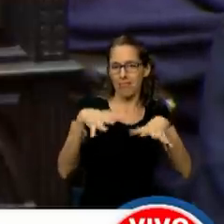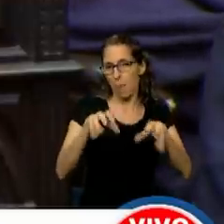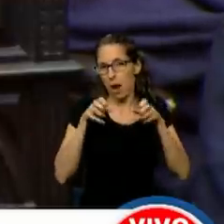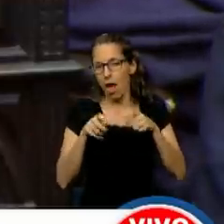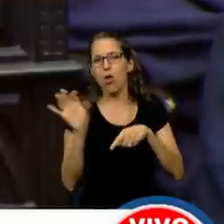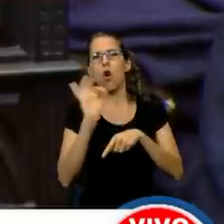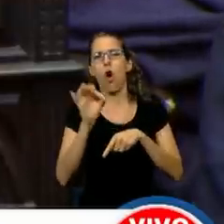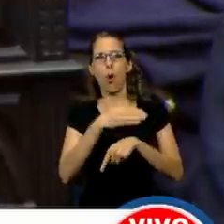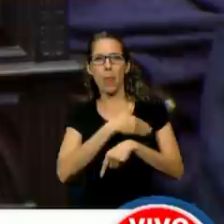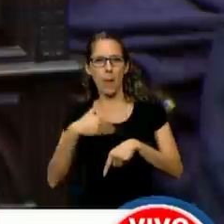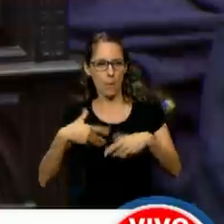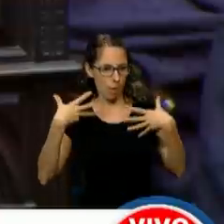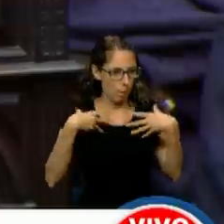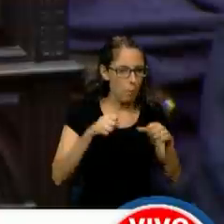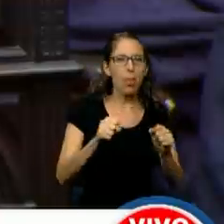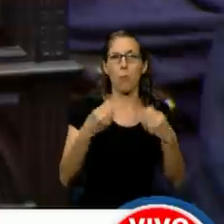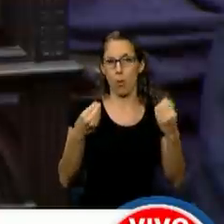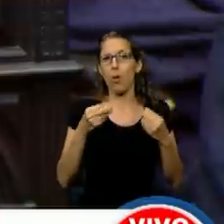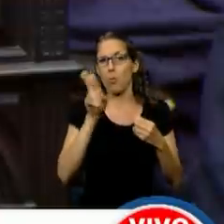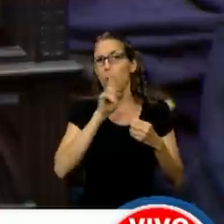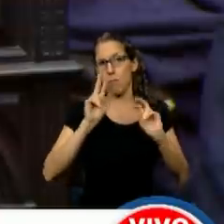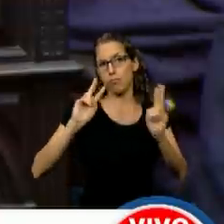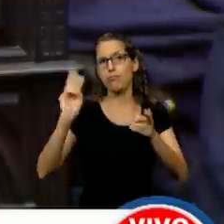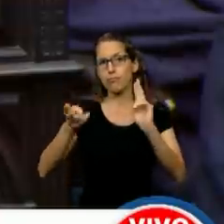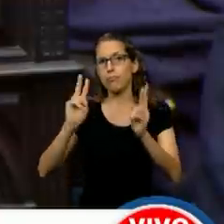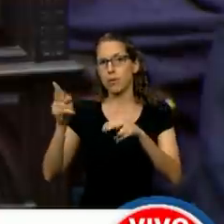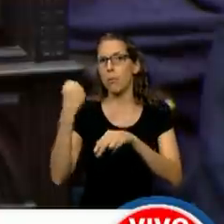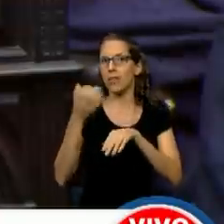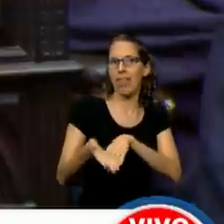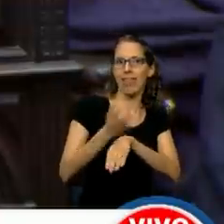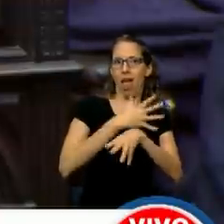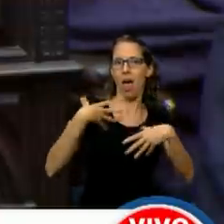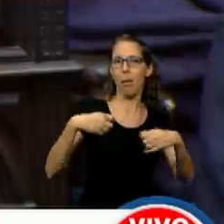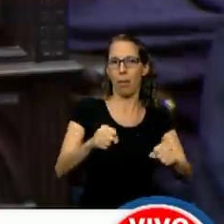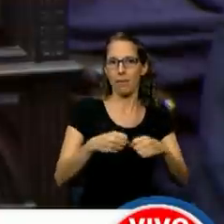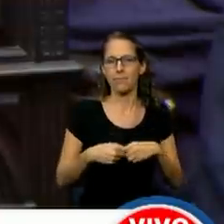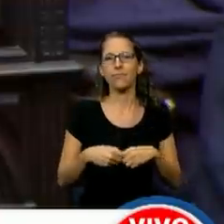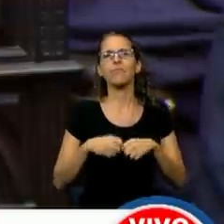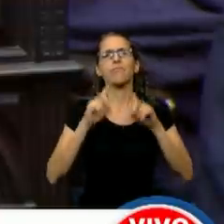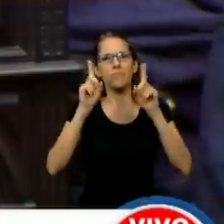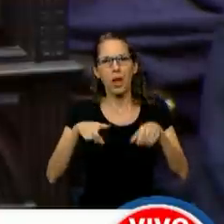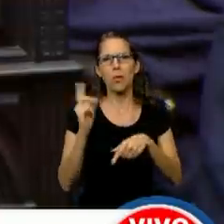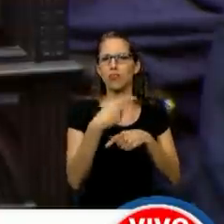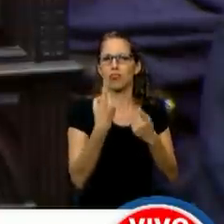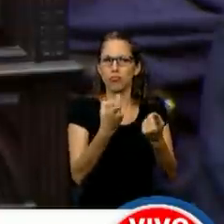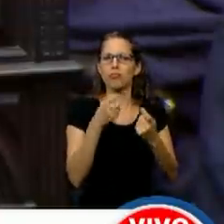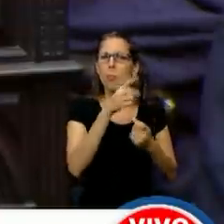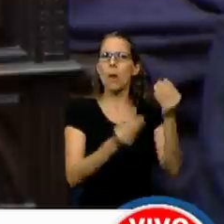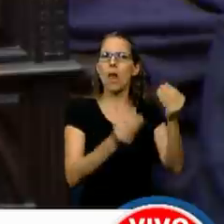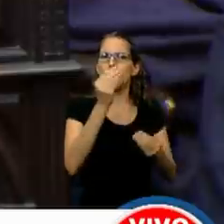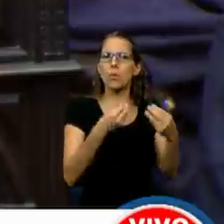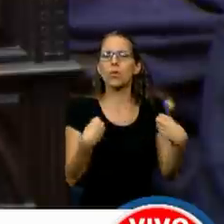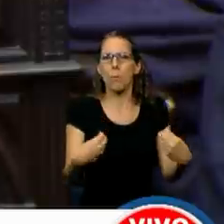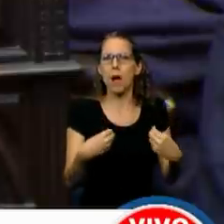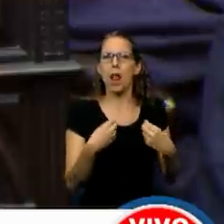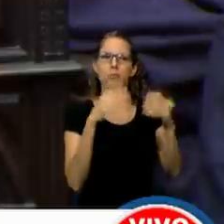mujeres también las políticas públicas de género y diversidad necesitamos el presupuesto para poder tener los insumos